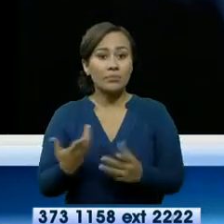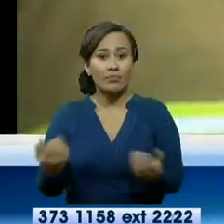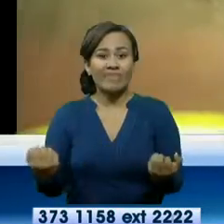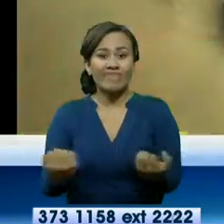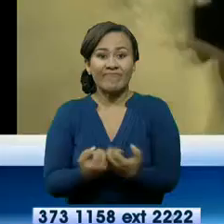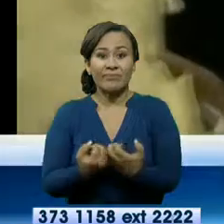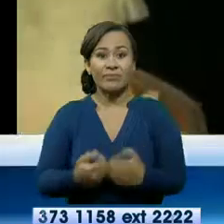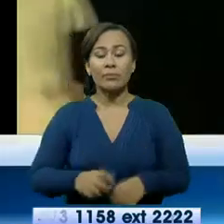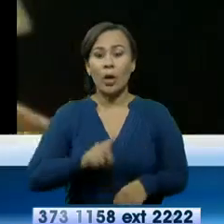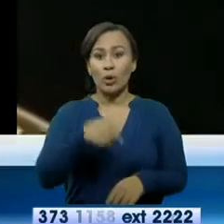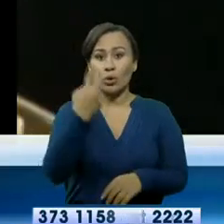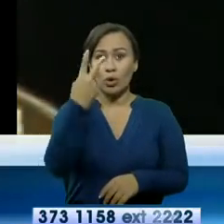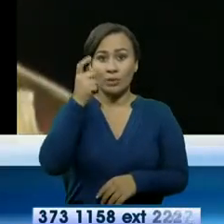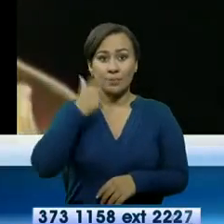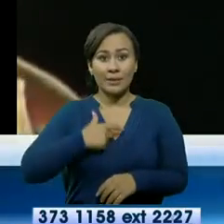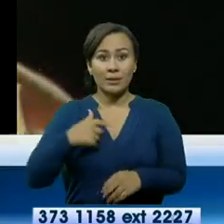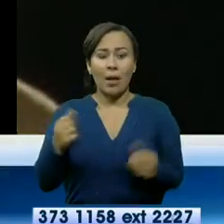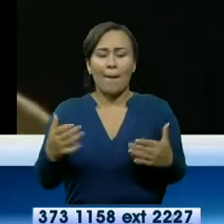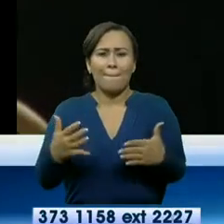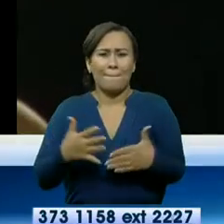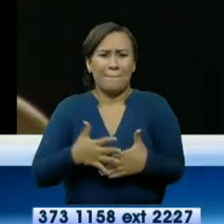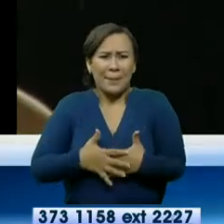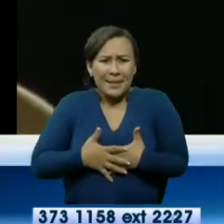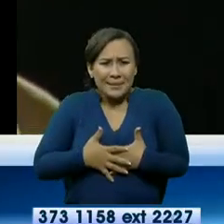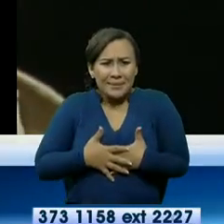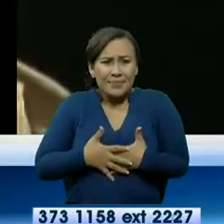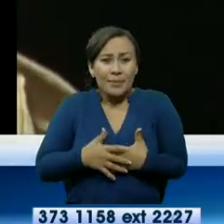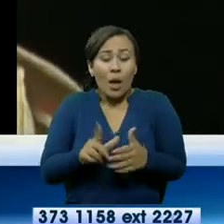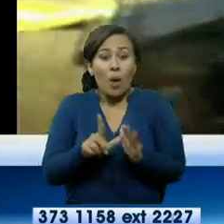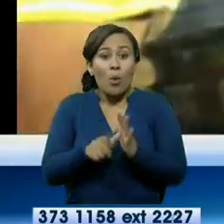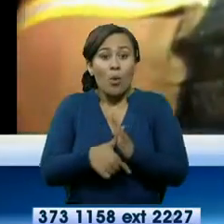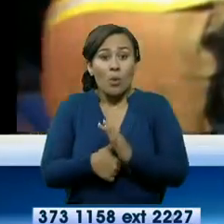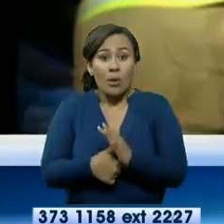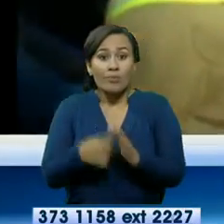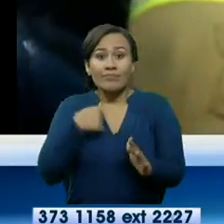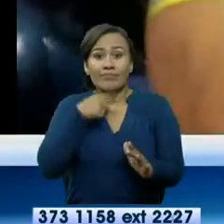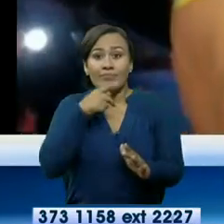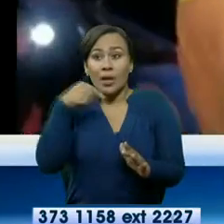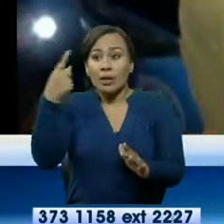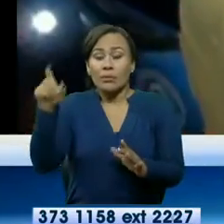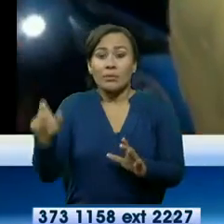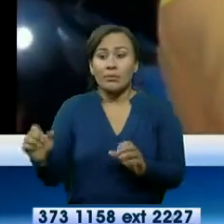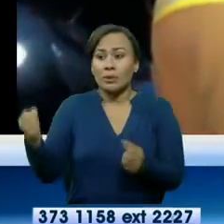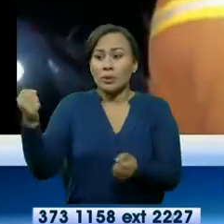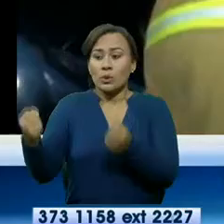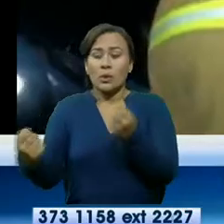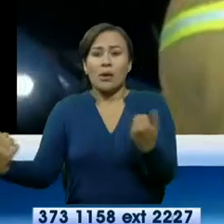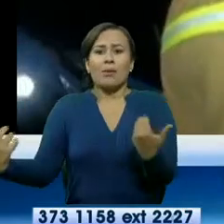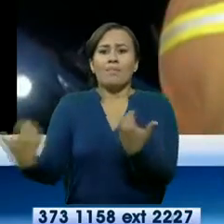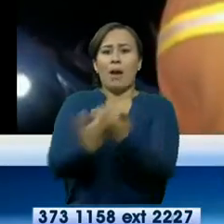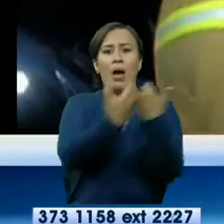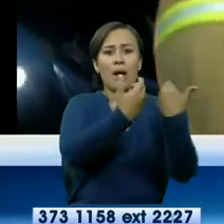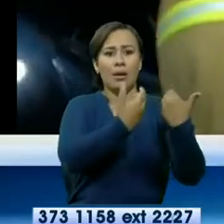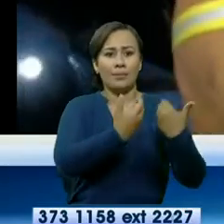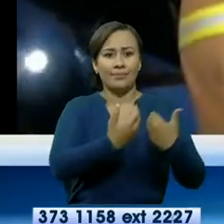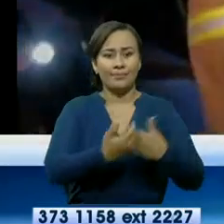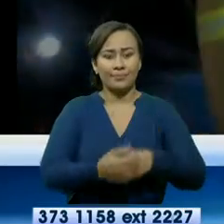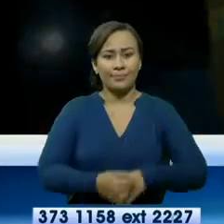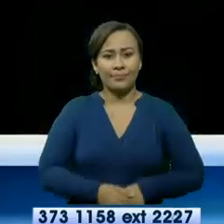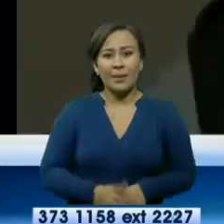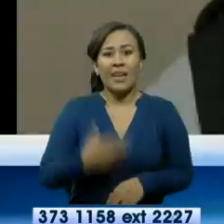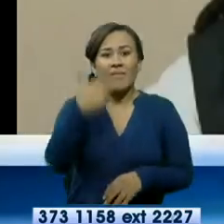hecho. Dos ocupantes quedaron atrapados luego de que fueran alcanzados por un tráiler. De pronto se